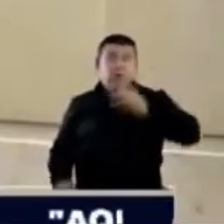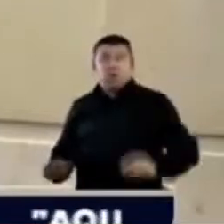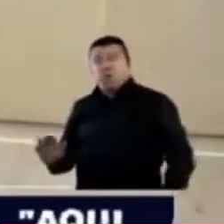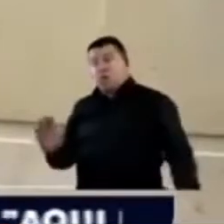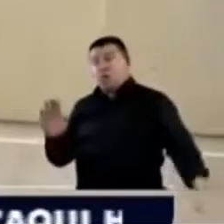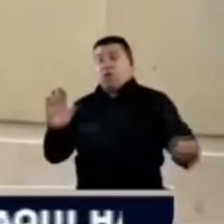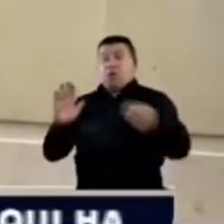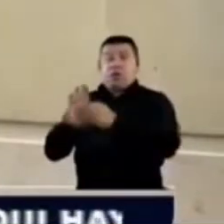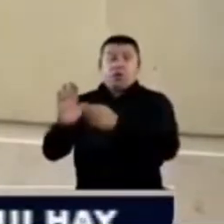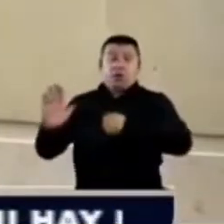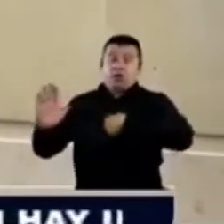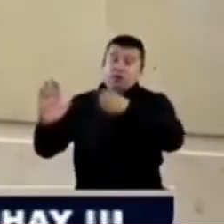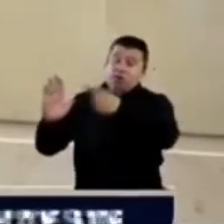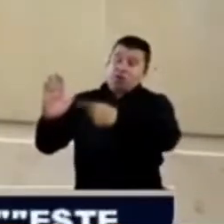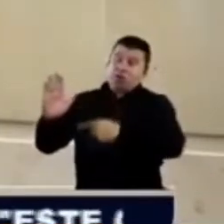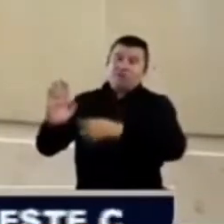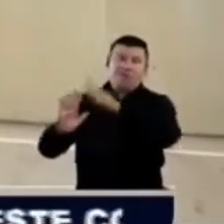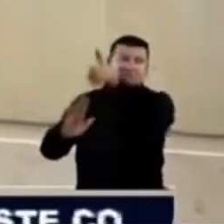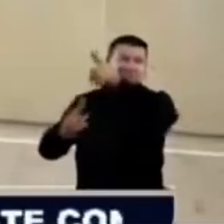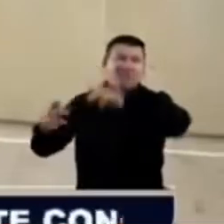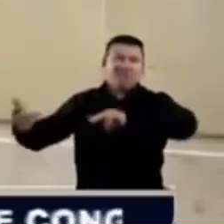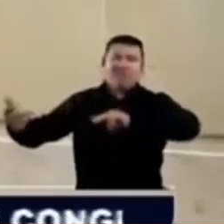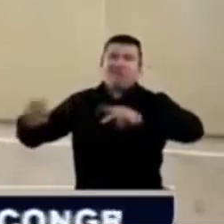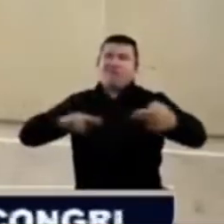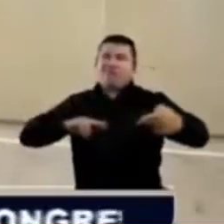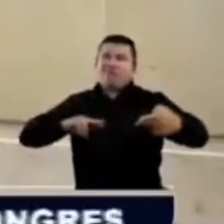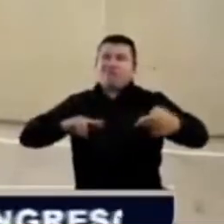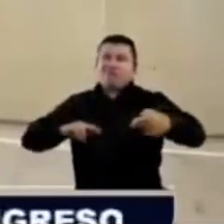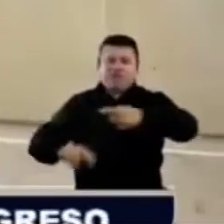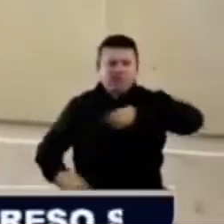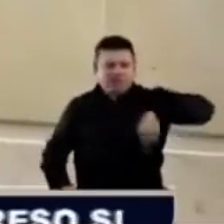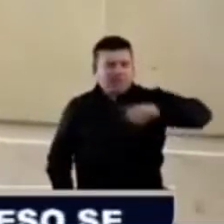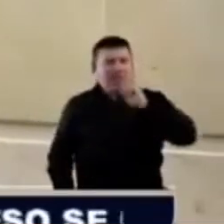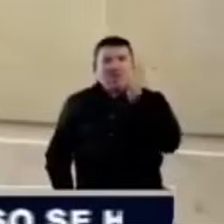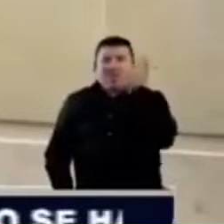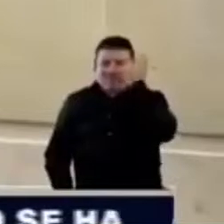es absolutamente contrario a la inteligencia.